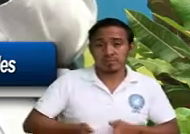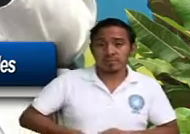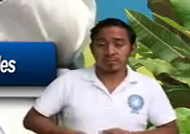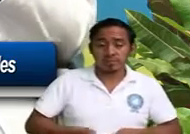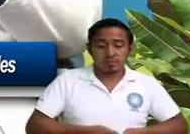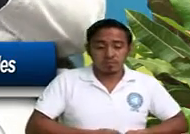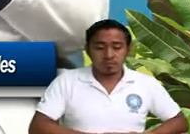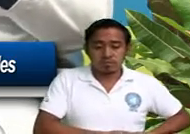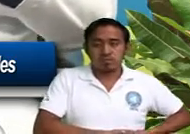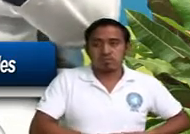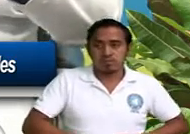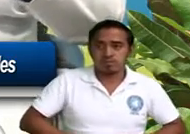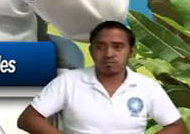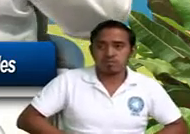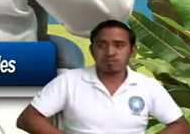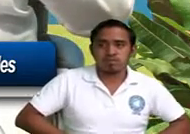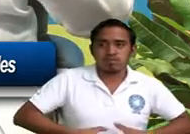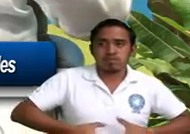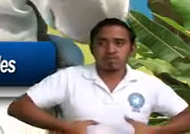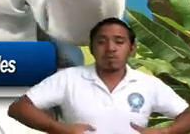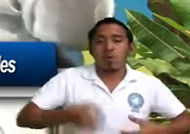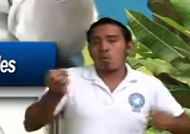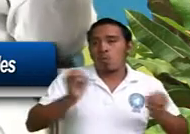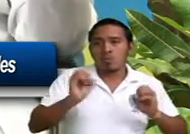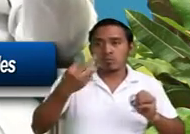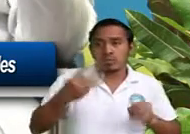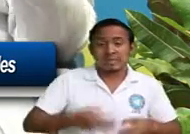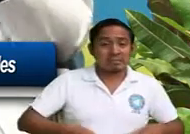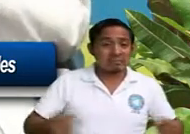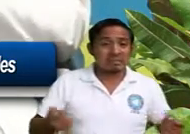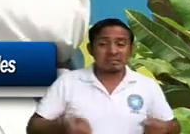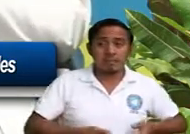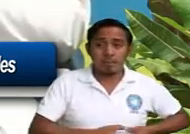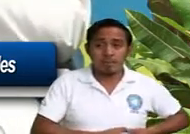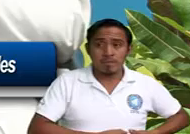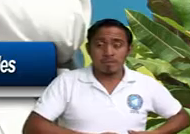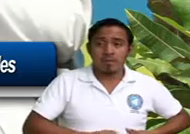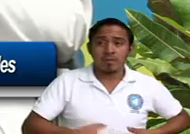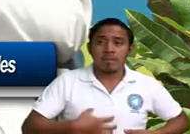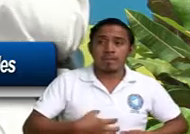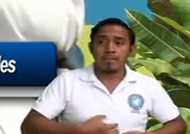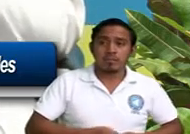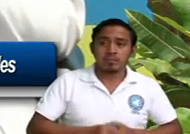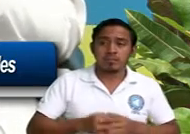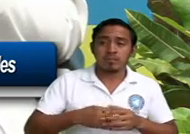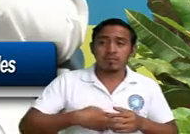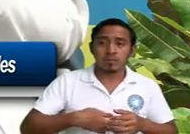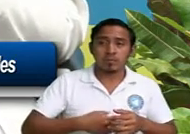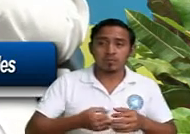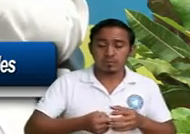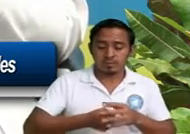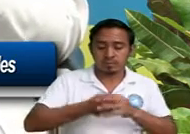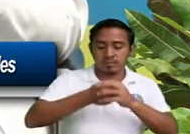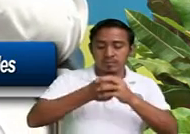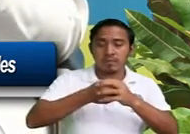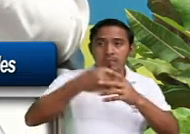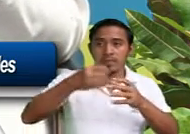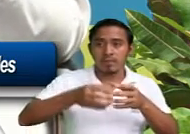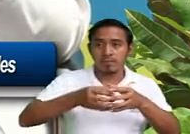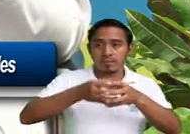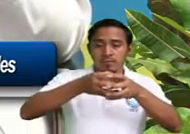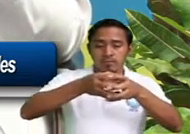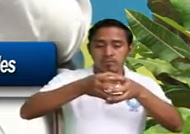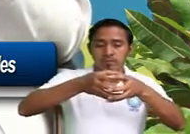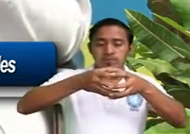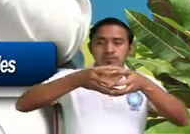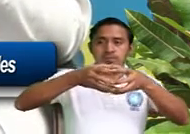tres bebés, este útero tiene que ir creciendo muy, muy rápido, y hace que el cuello de la matriz, que es lo que sostiene a los bebés, se abra.